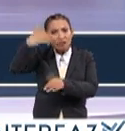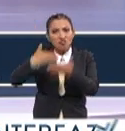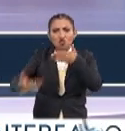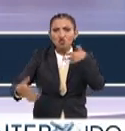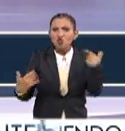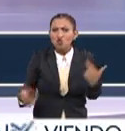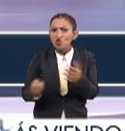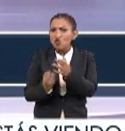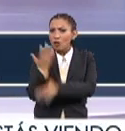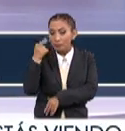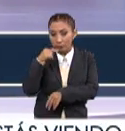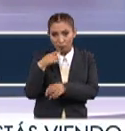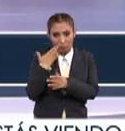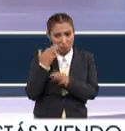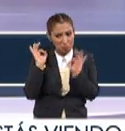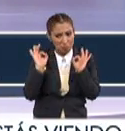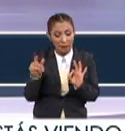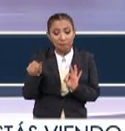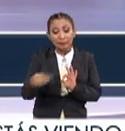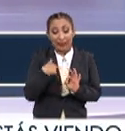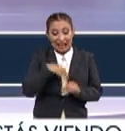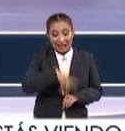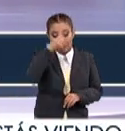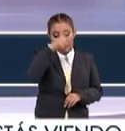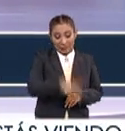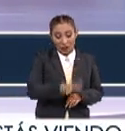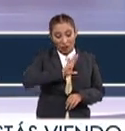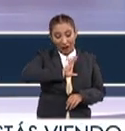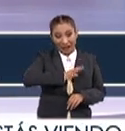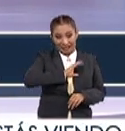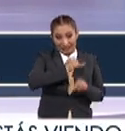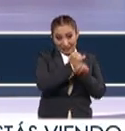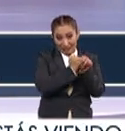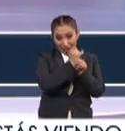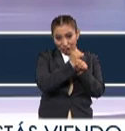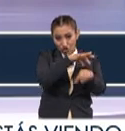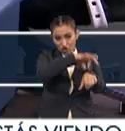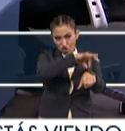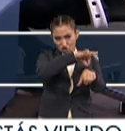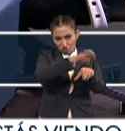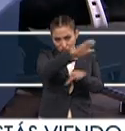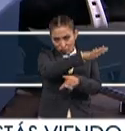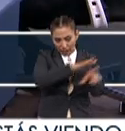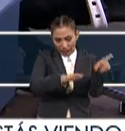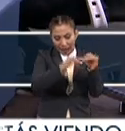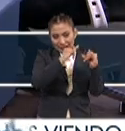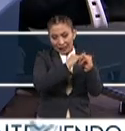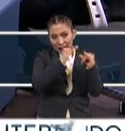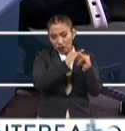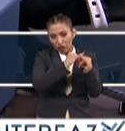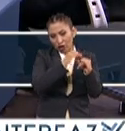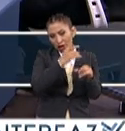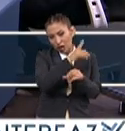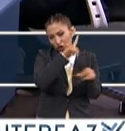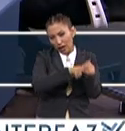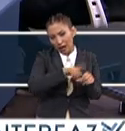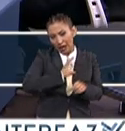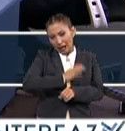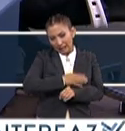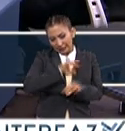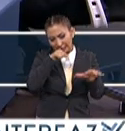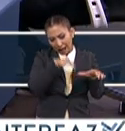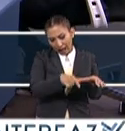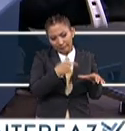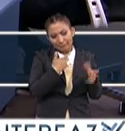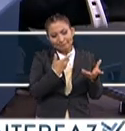punta. Ahora, en México la investigación en cáncer a nivel médico, el Instituto Nacional de Cancerología